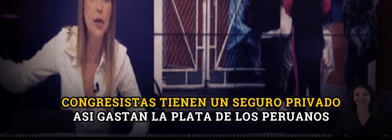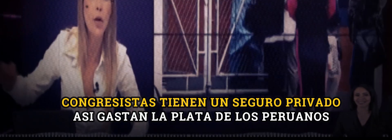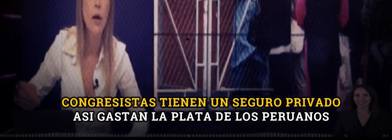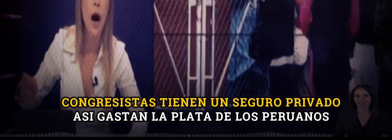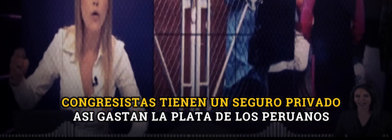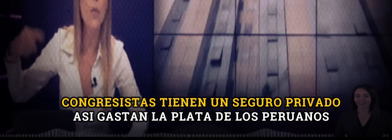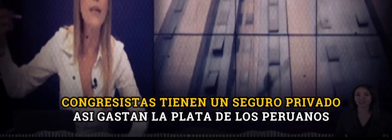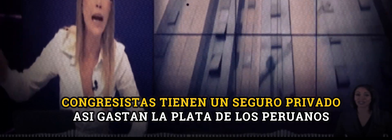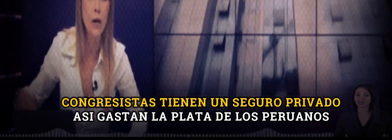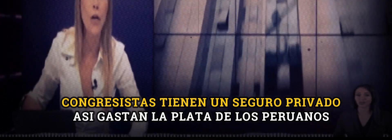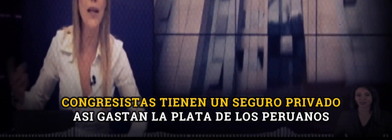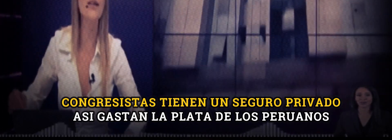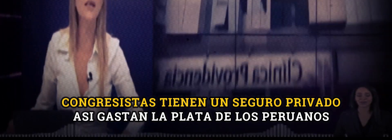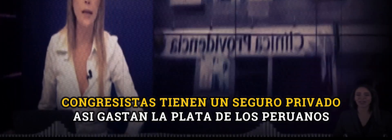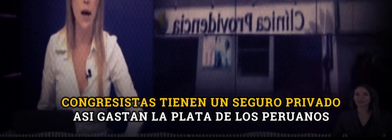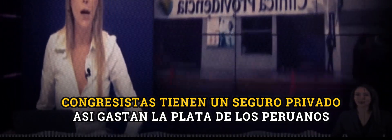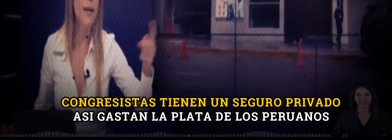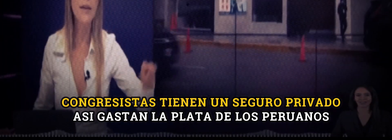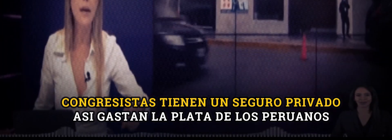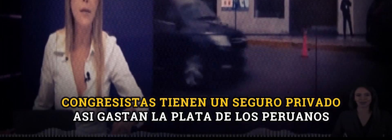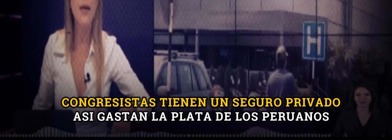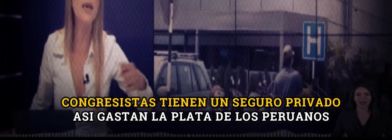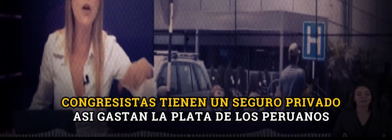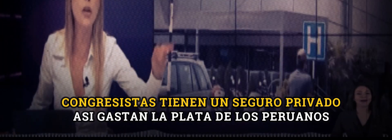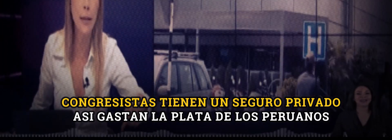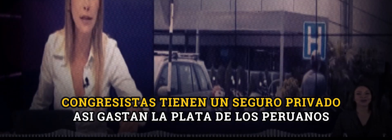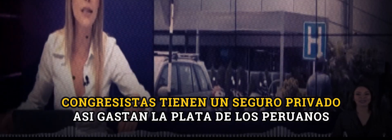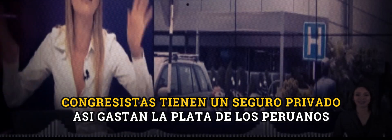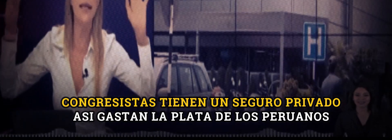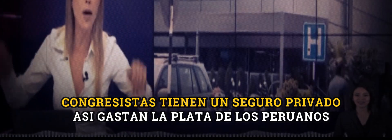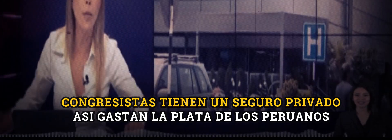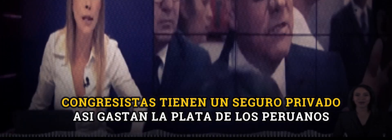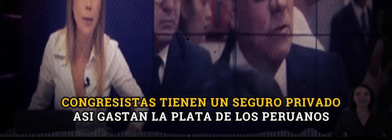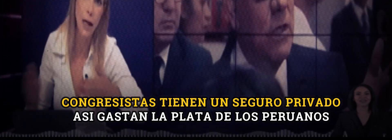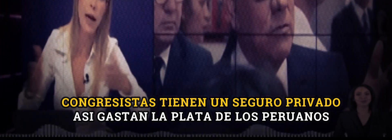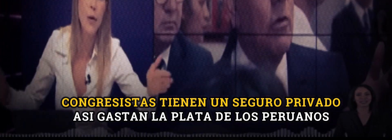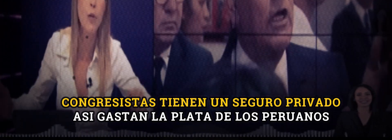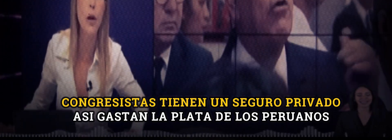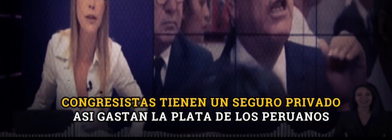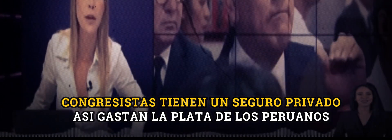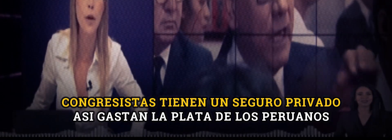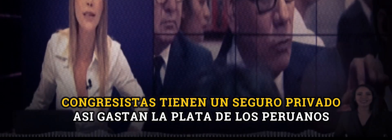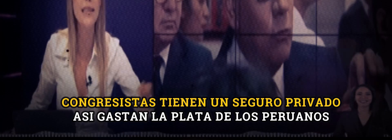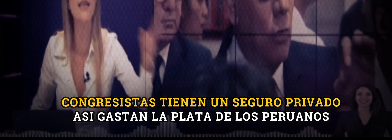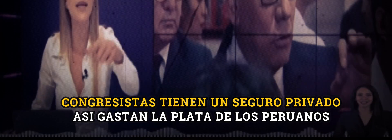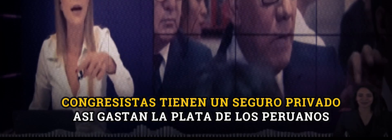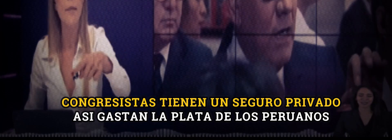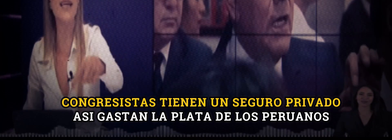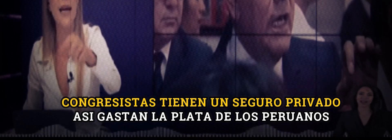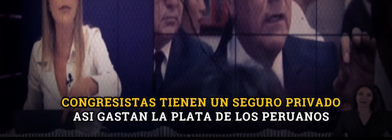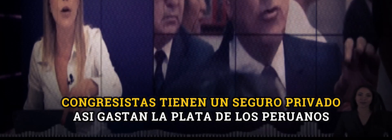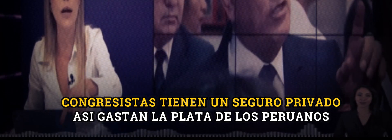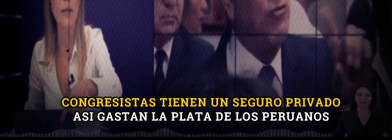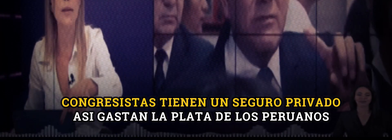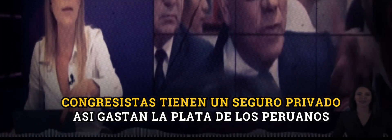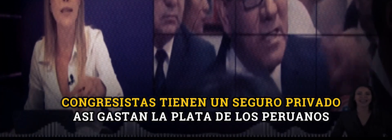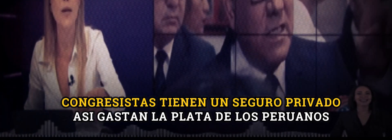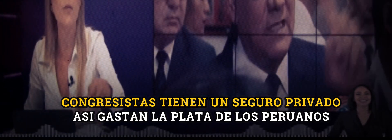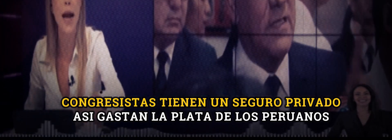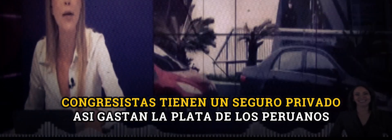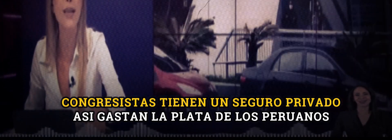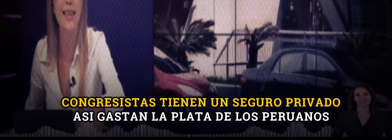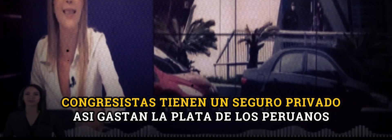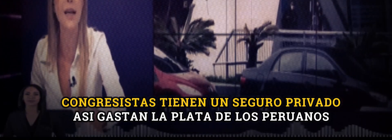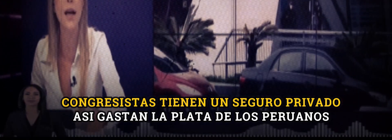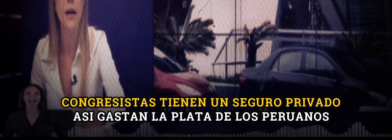someterse a una operación a un hospital donde te dan cita para verte Después de cinco o seis meses y a ver si irás con vida porque en el camino muchas veces te mueres ese día vas a hacer cambios realmente